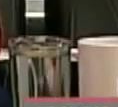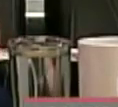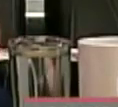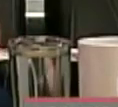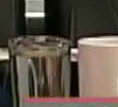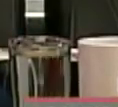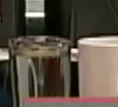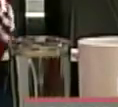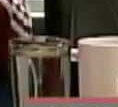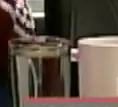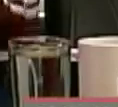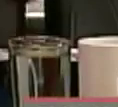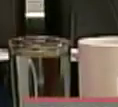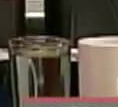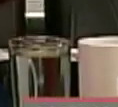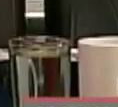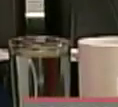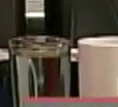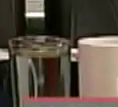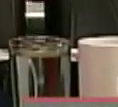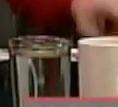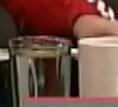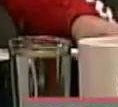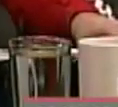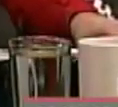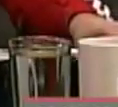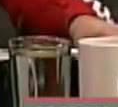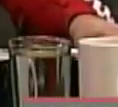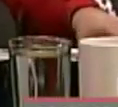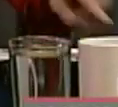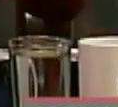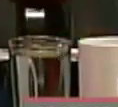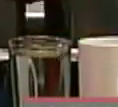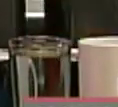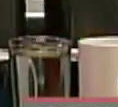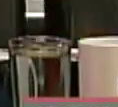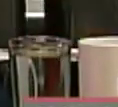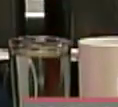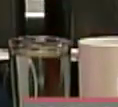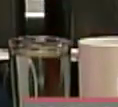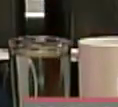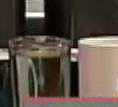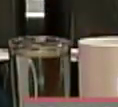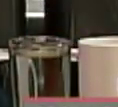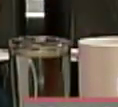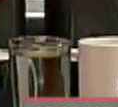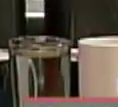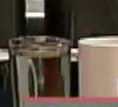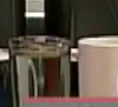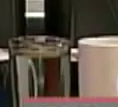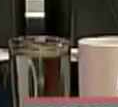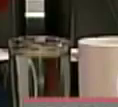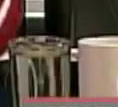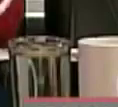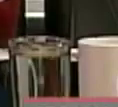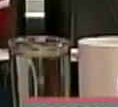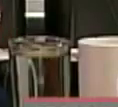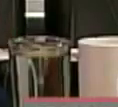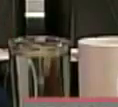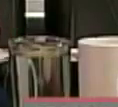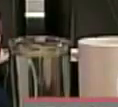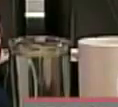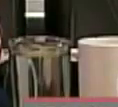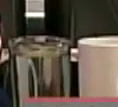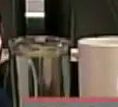que están muriendo, los indígenas que son los guardias, los guardaespaldas, por decirlo de alguna manera, de esa